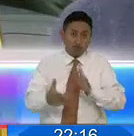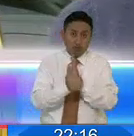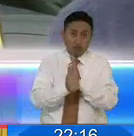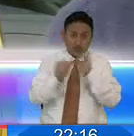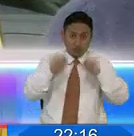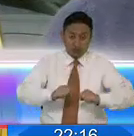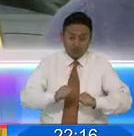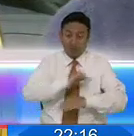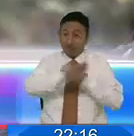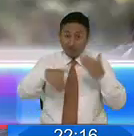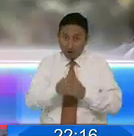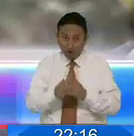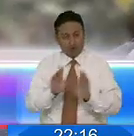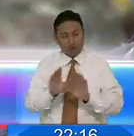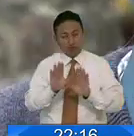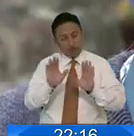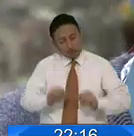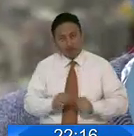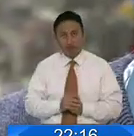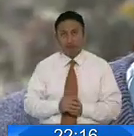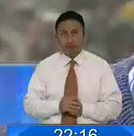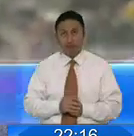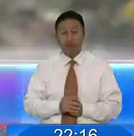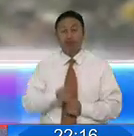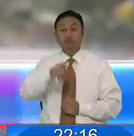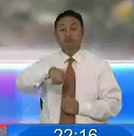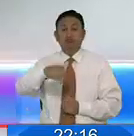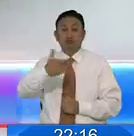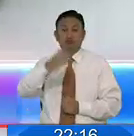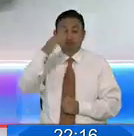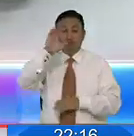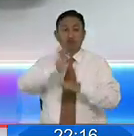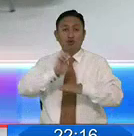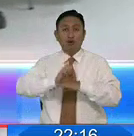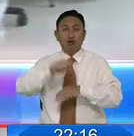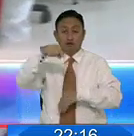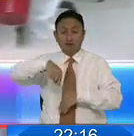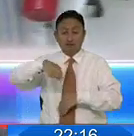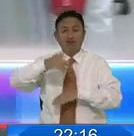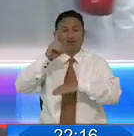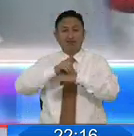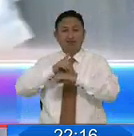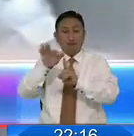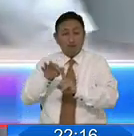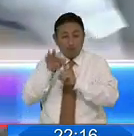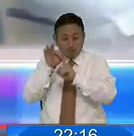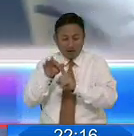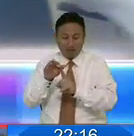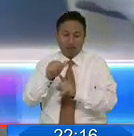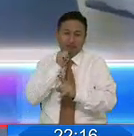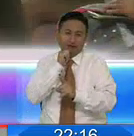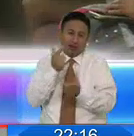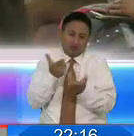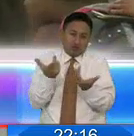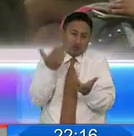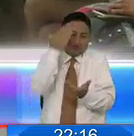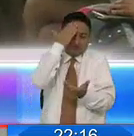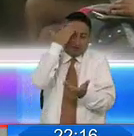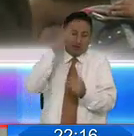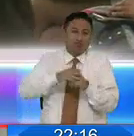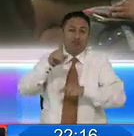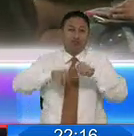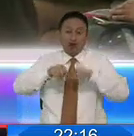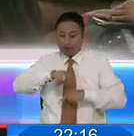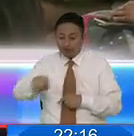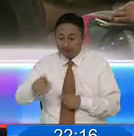no en toda la totalidad señala que no es un secreto para nadie que ecuador tiene un déficit de médicos especialistas por lo cual comprenden que las especialidades